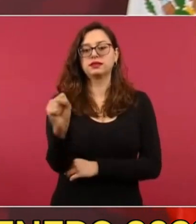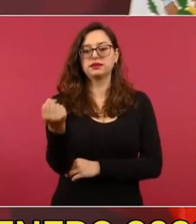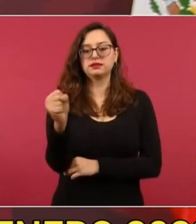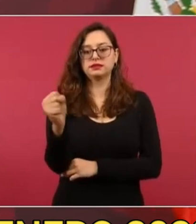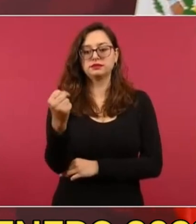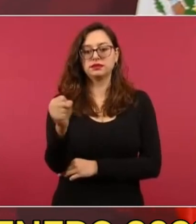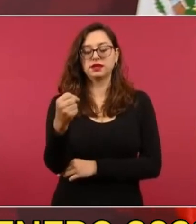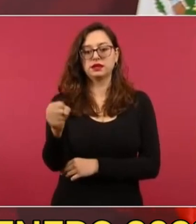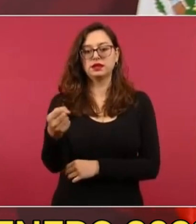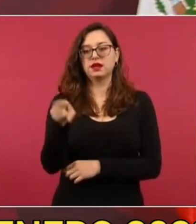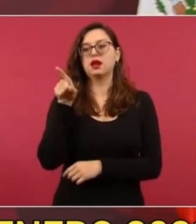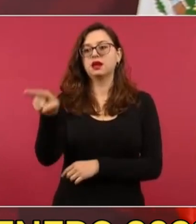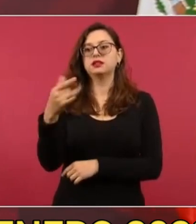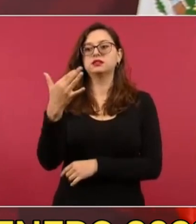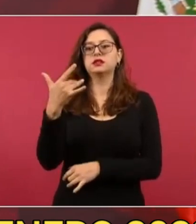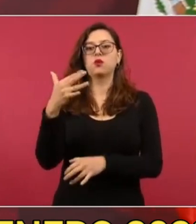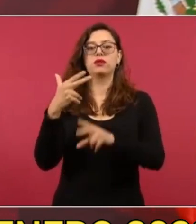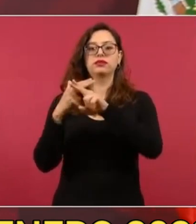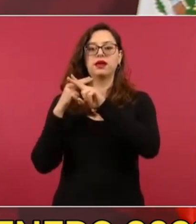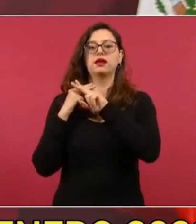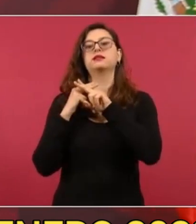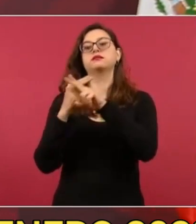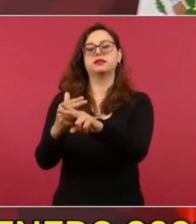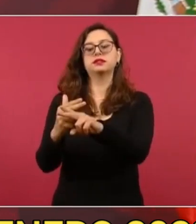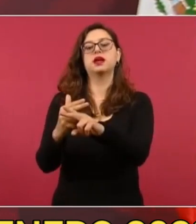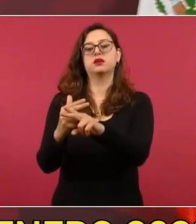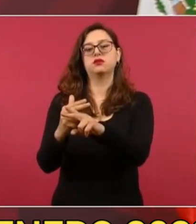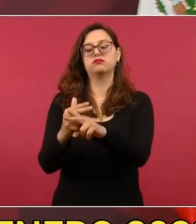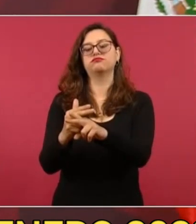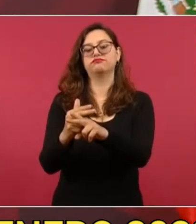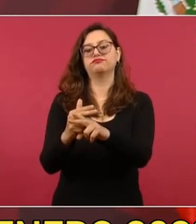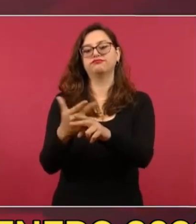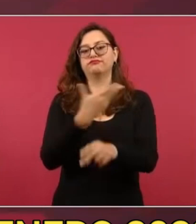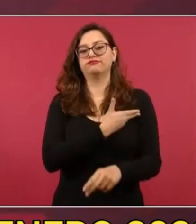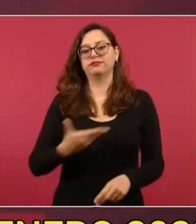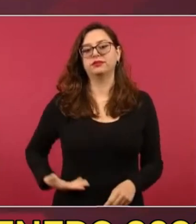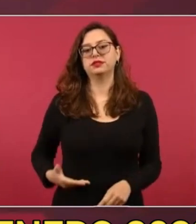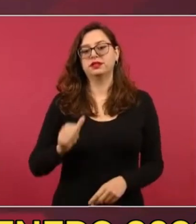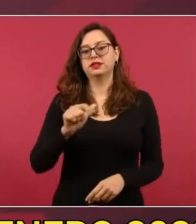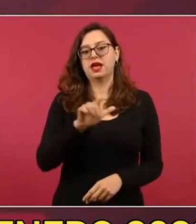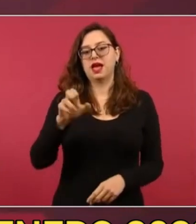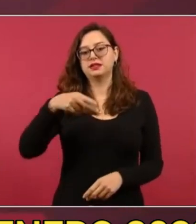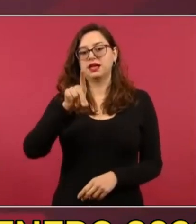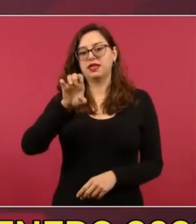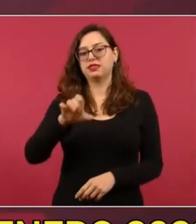que es el 50 aniversario del asesinato del presidente Allende.